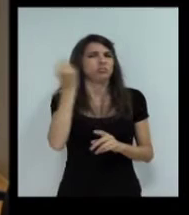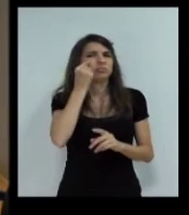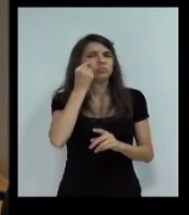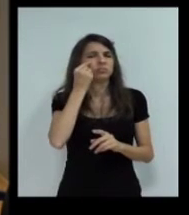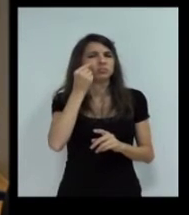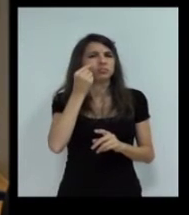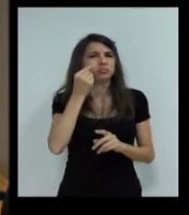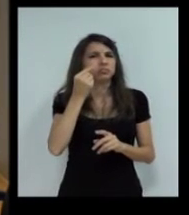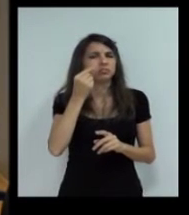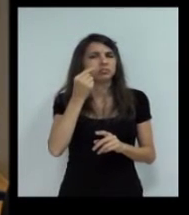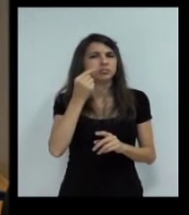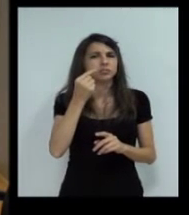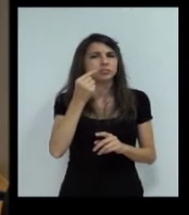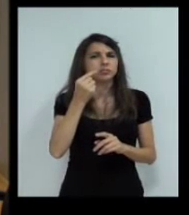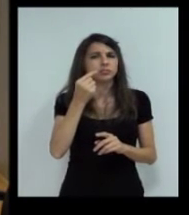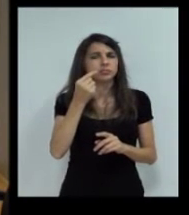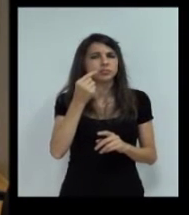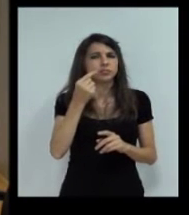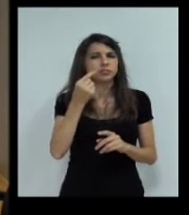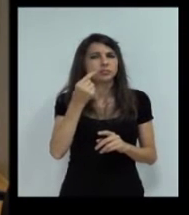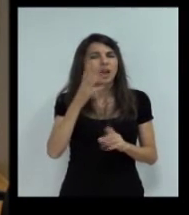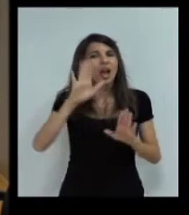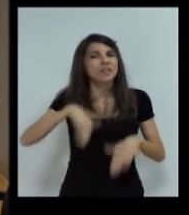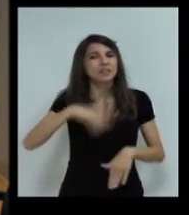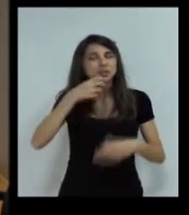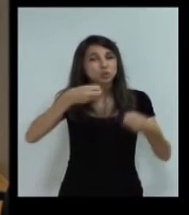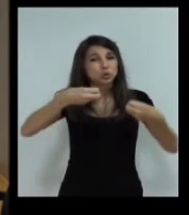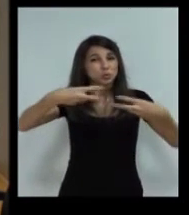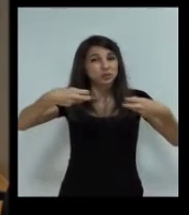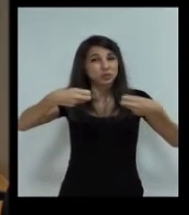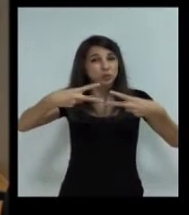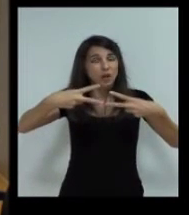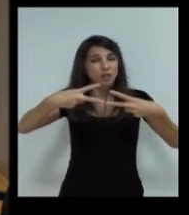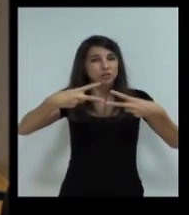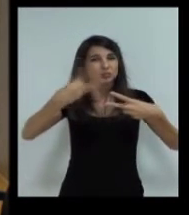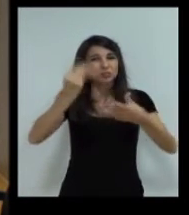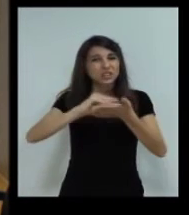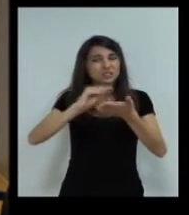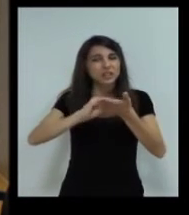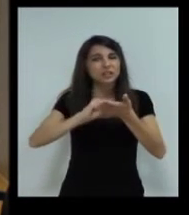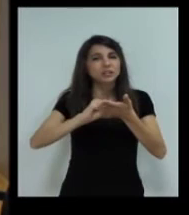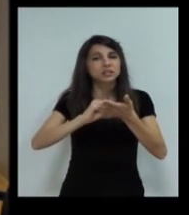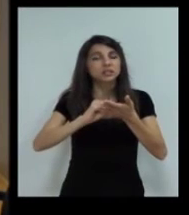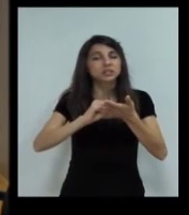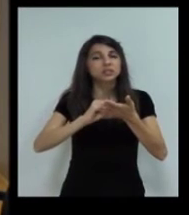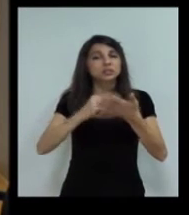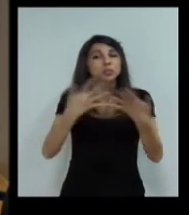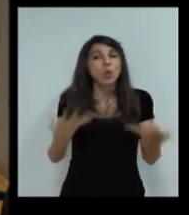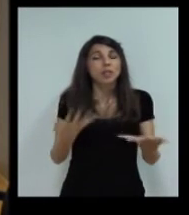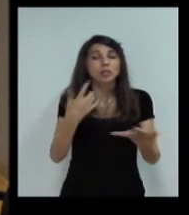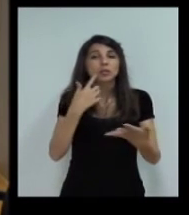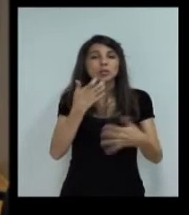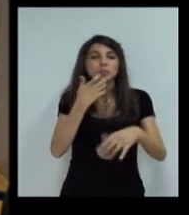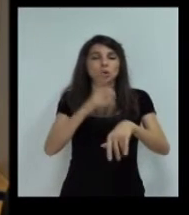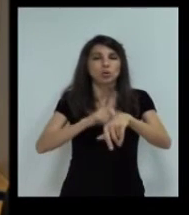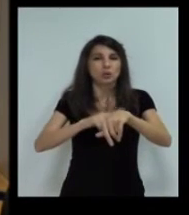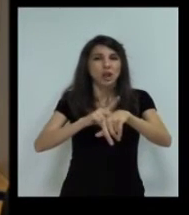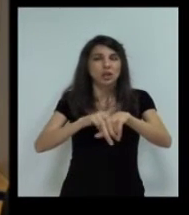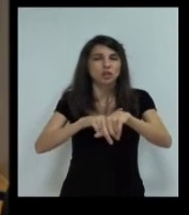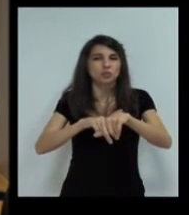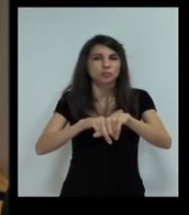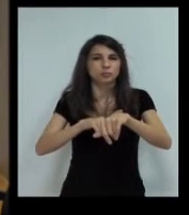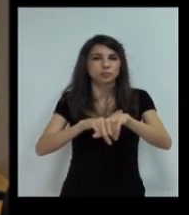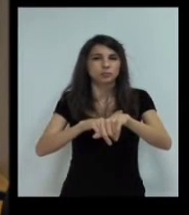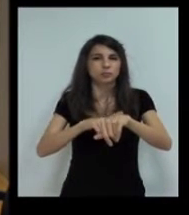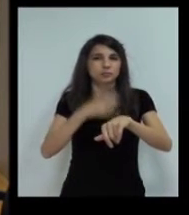se computa demasiado subtitulados y demás en horarios que, a ver, cuenta lo mismo una hora de prime time que una hora de